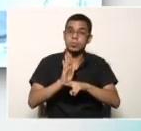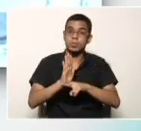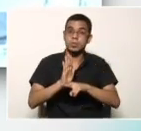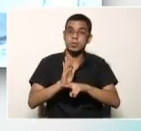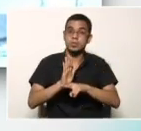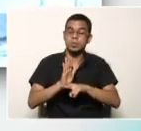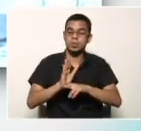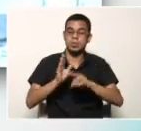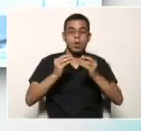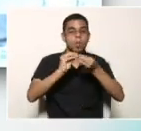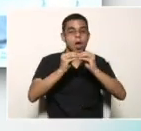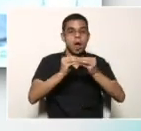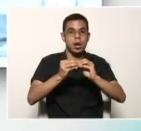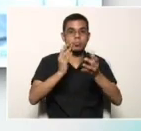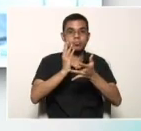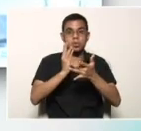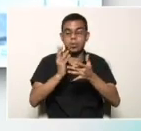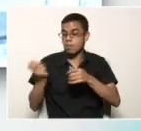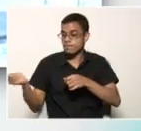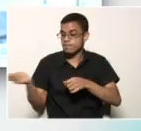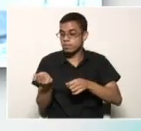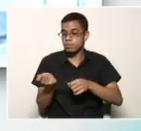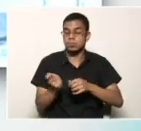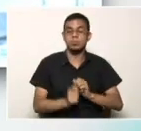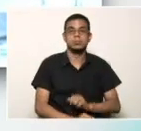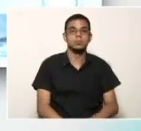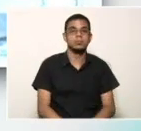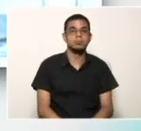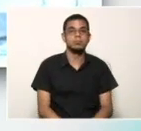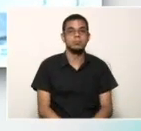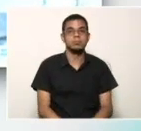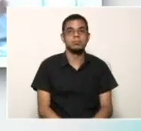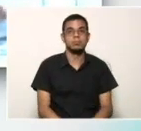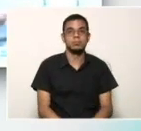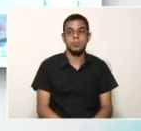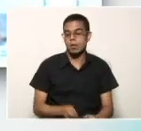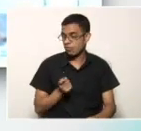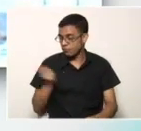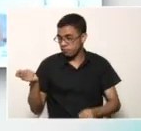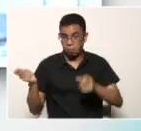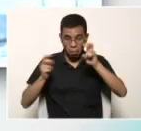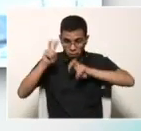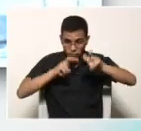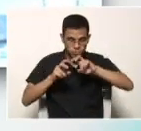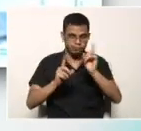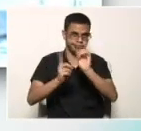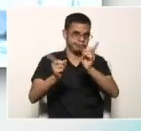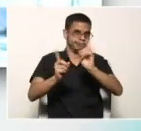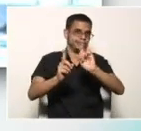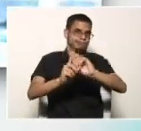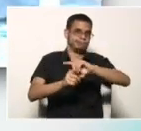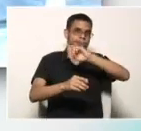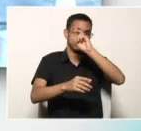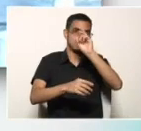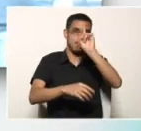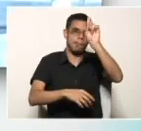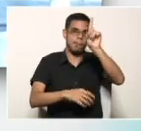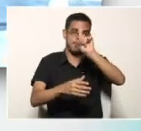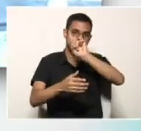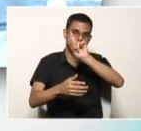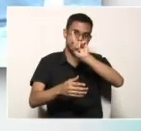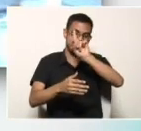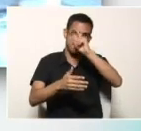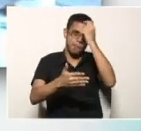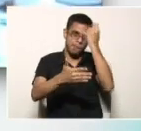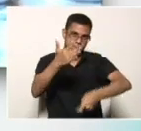debe ser desenchufado, no puede ser reparado ni revisado enchufado a la corriente eléctrica. Si lo voy a destapar, tiene que ser con